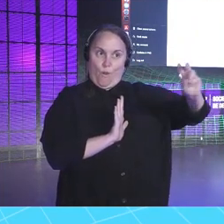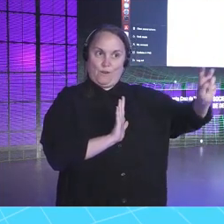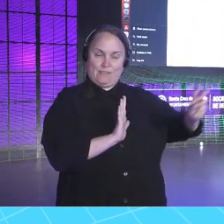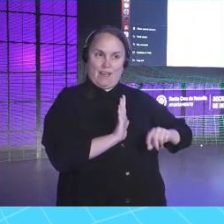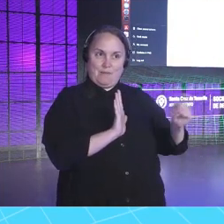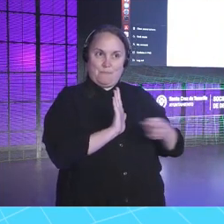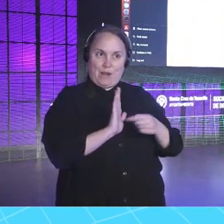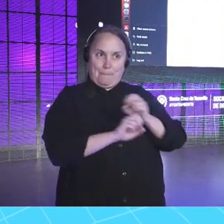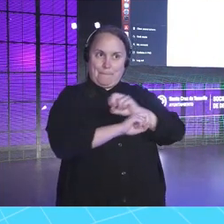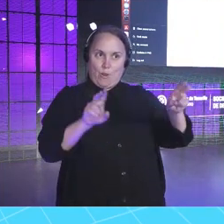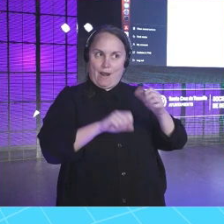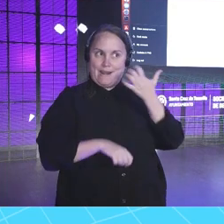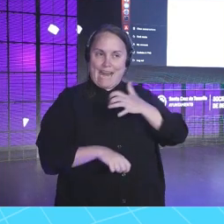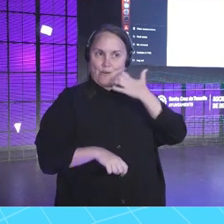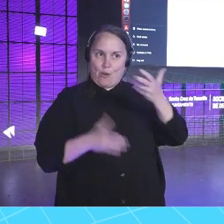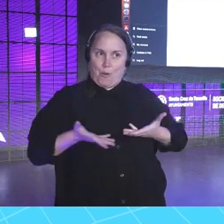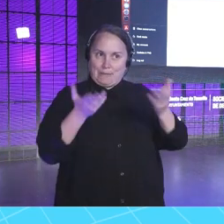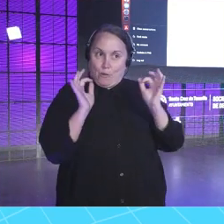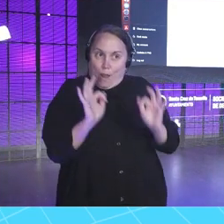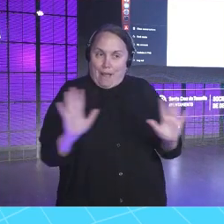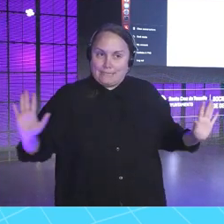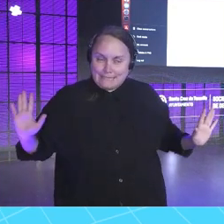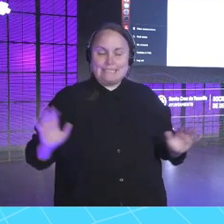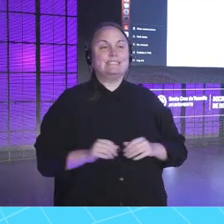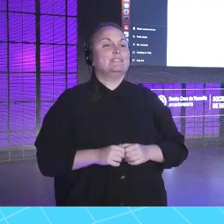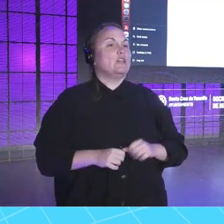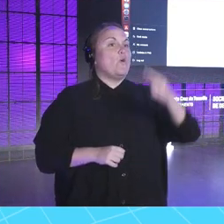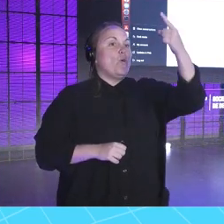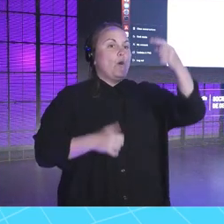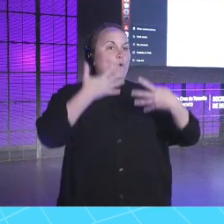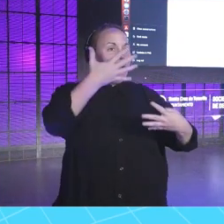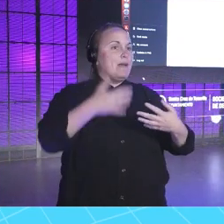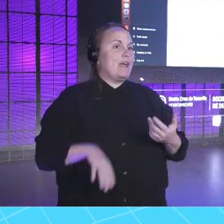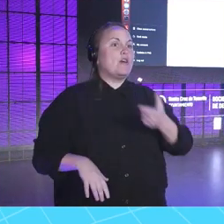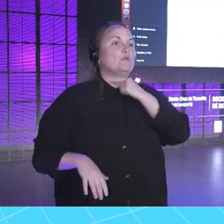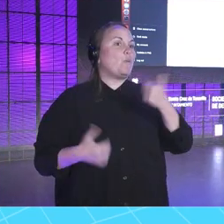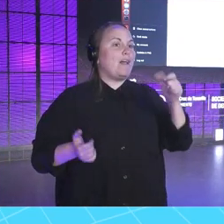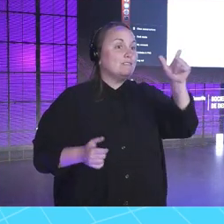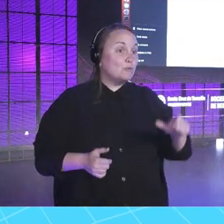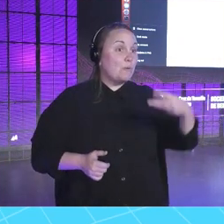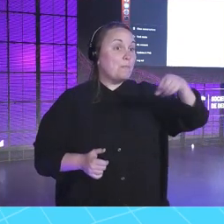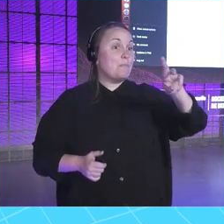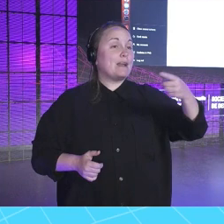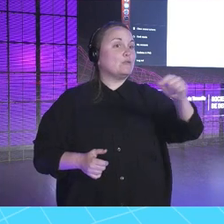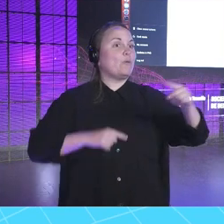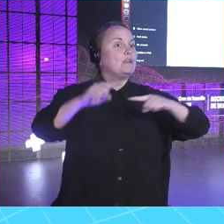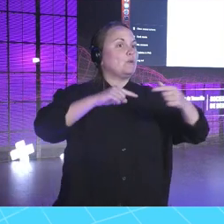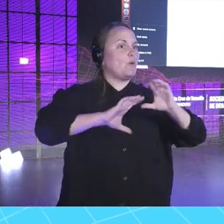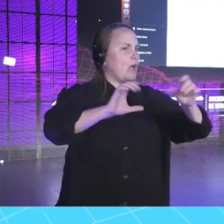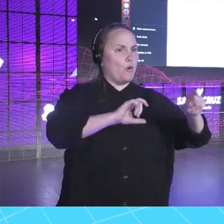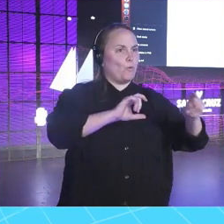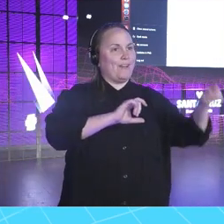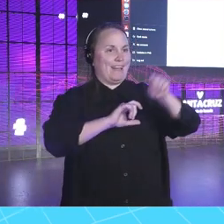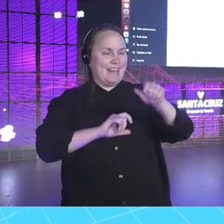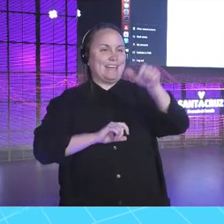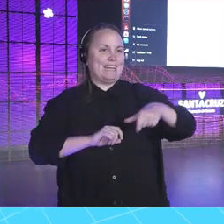empezará a salir cosas raras y ya no me invitan nunca más entonces de la 1 a la 9 cuál te gusta Marga que eres la directora de comunicación Ah no perdón tú no